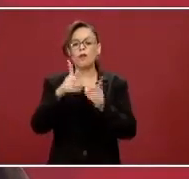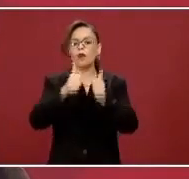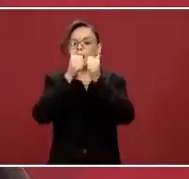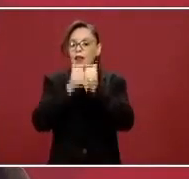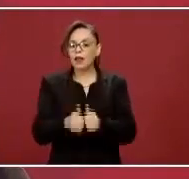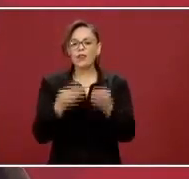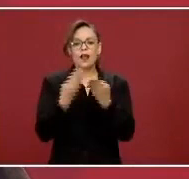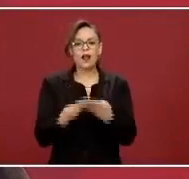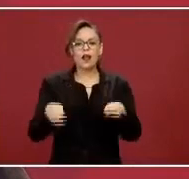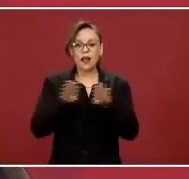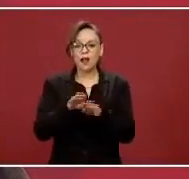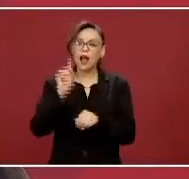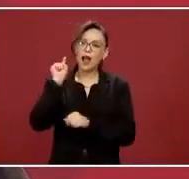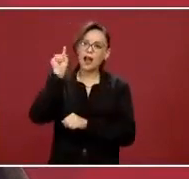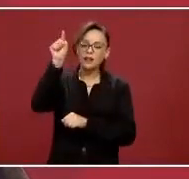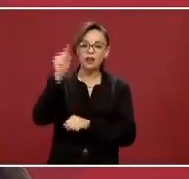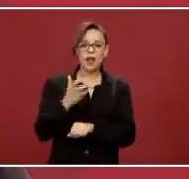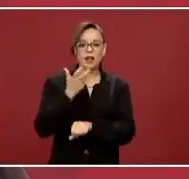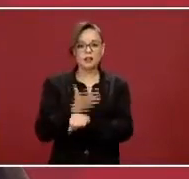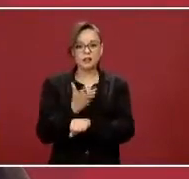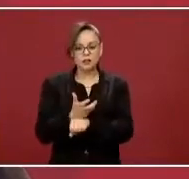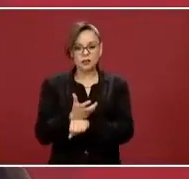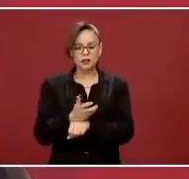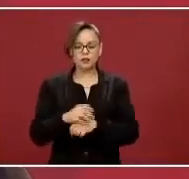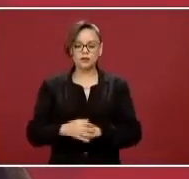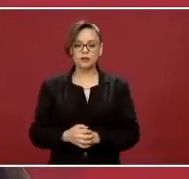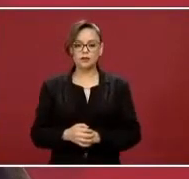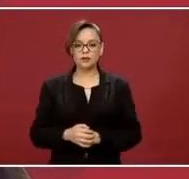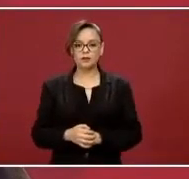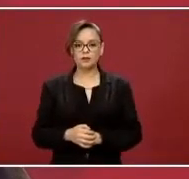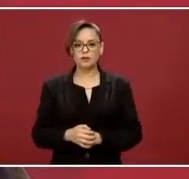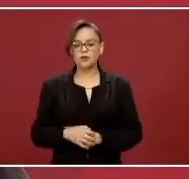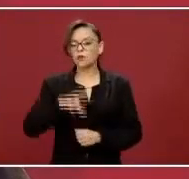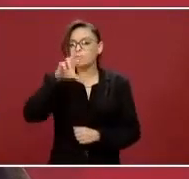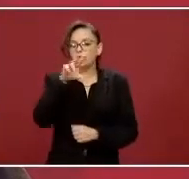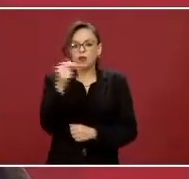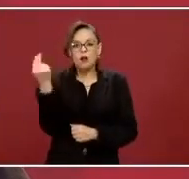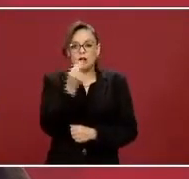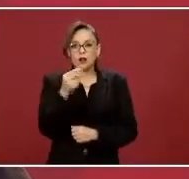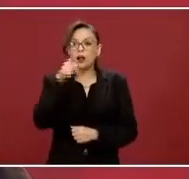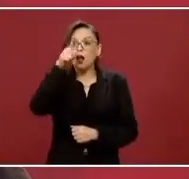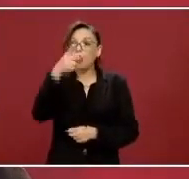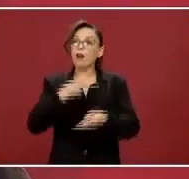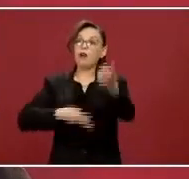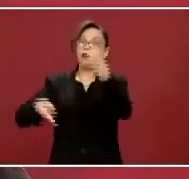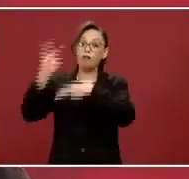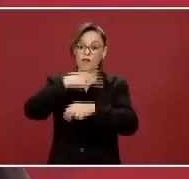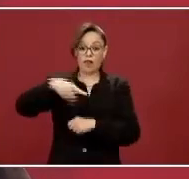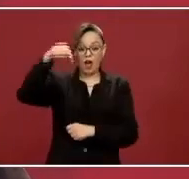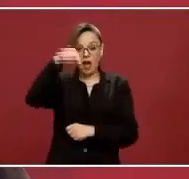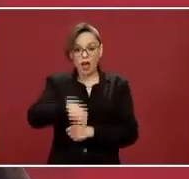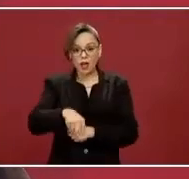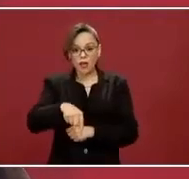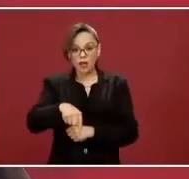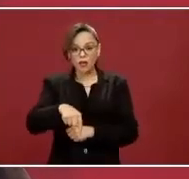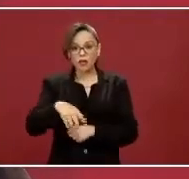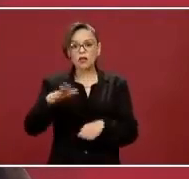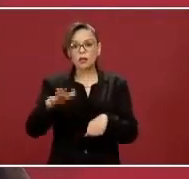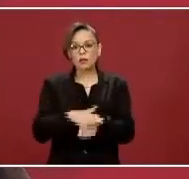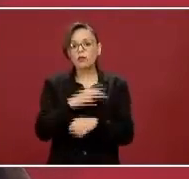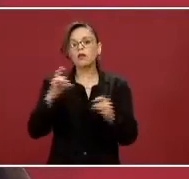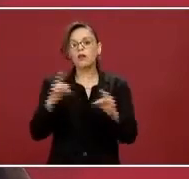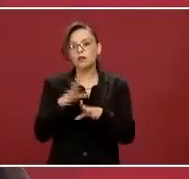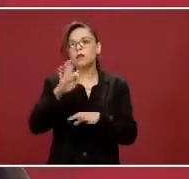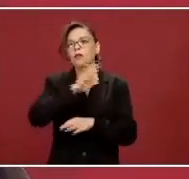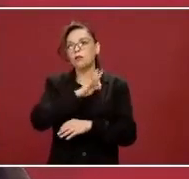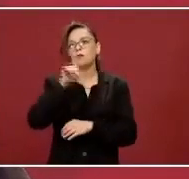en Estados Unidos. No es necesario que en este momento venga, va a poner en riesgo a su familia